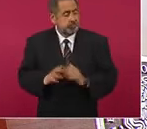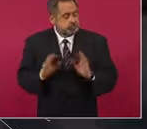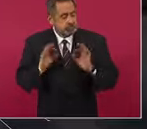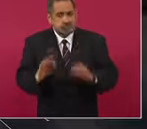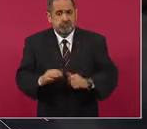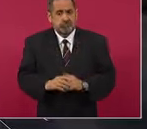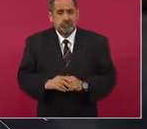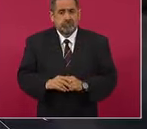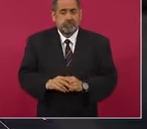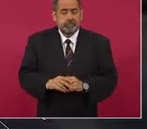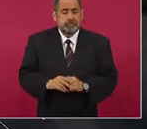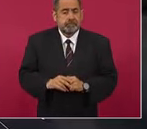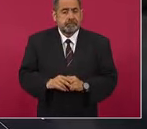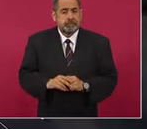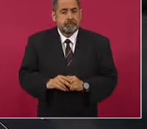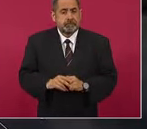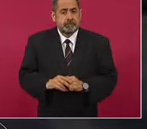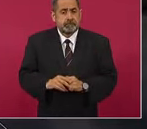de